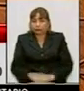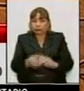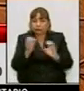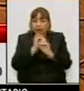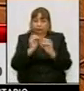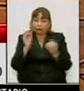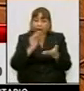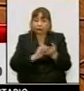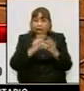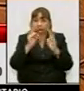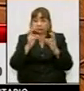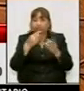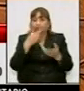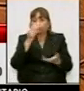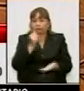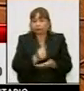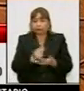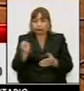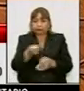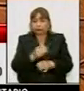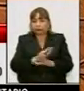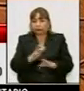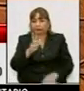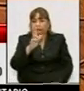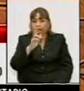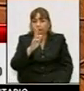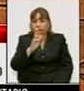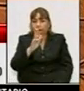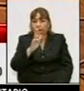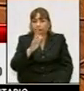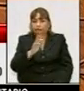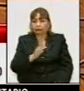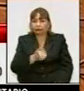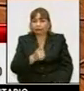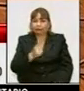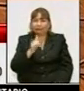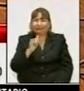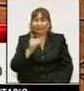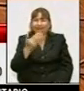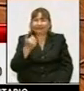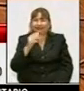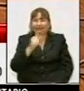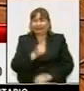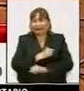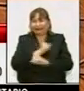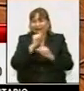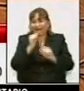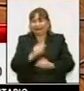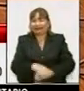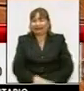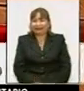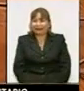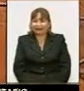entonces otro punto que tratar, se levanta la sesión siendo las 10:15 de la mañana. Muchas gracias.